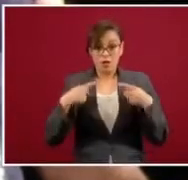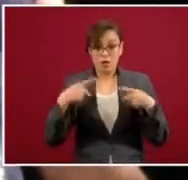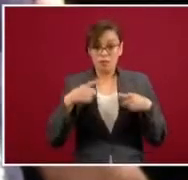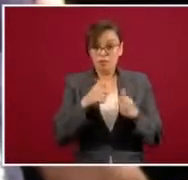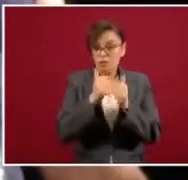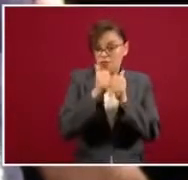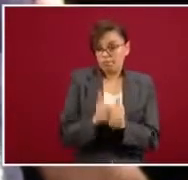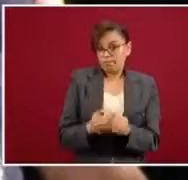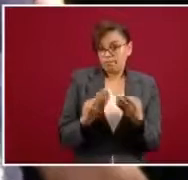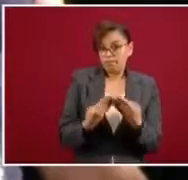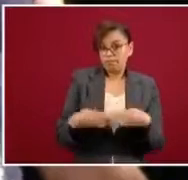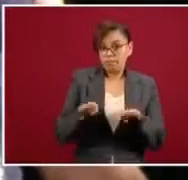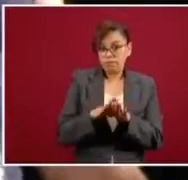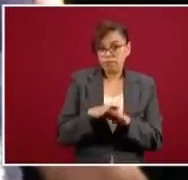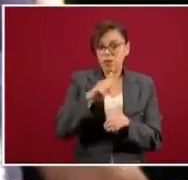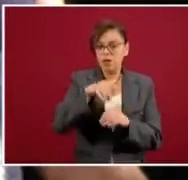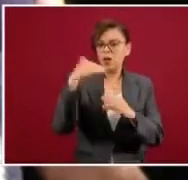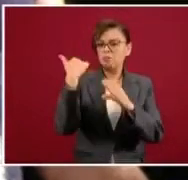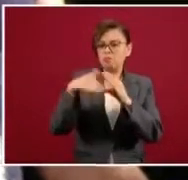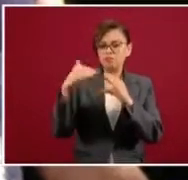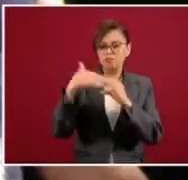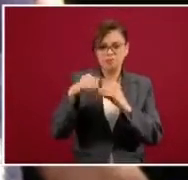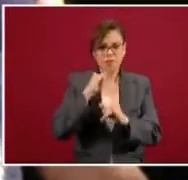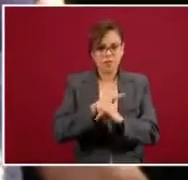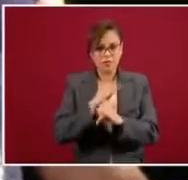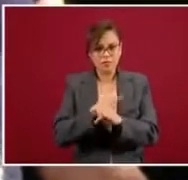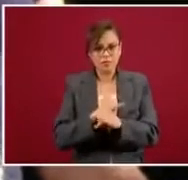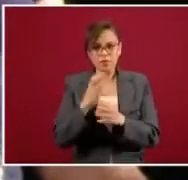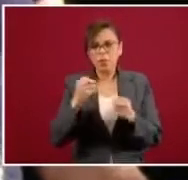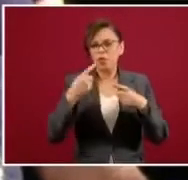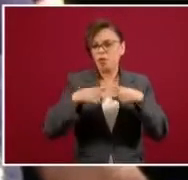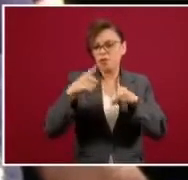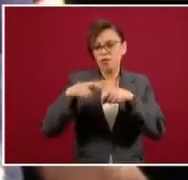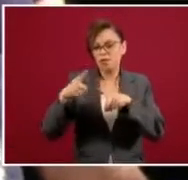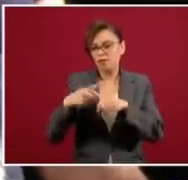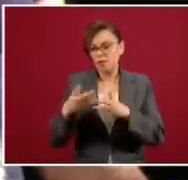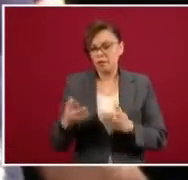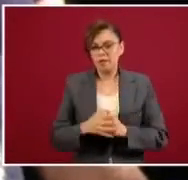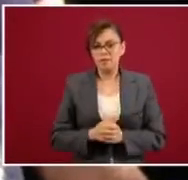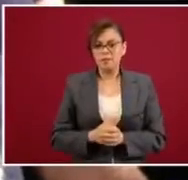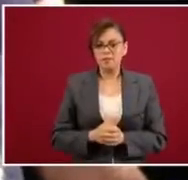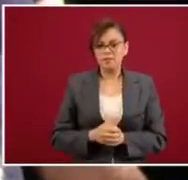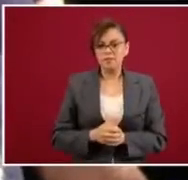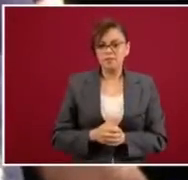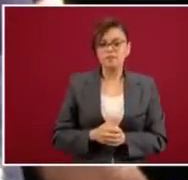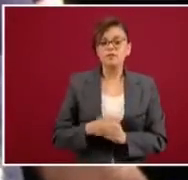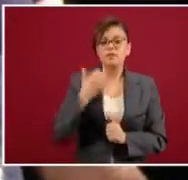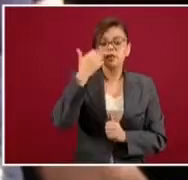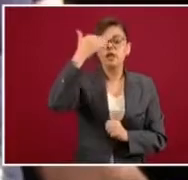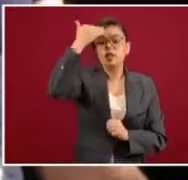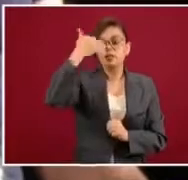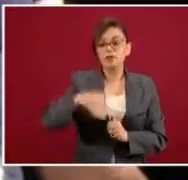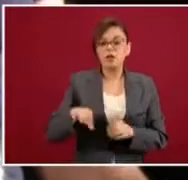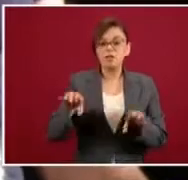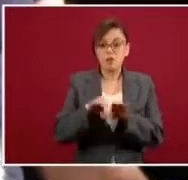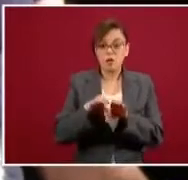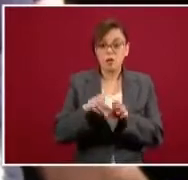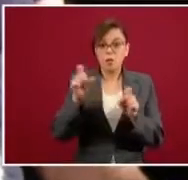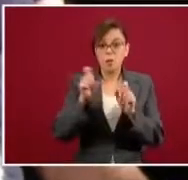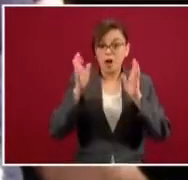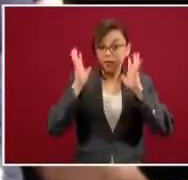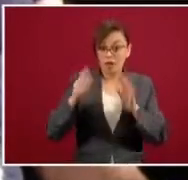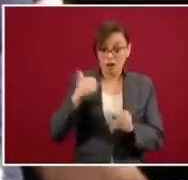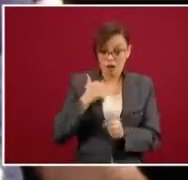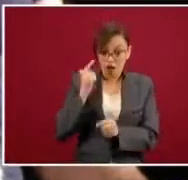mandado mails y han estado comunicándose algunas mesas de información que dicen cuál es el momento en el cual yo ya tengo que ir al médico, y segundo, cuando yo ya